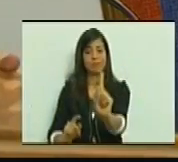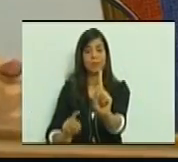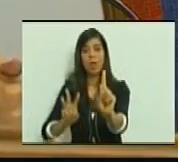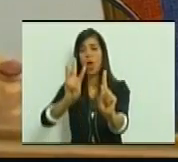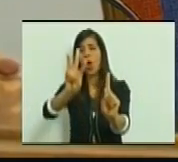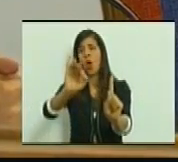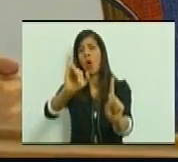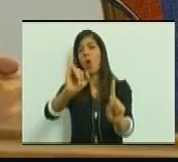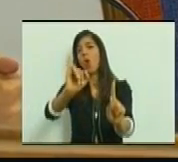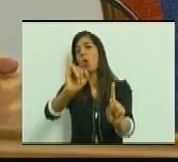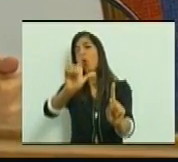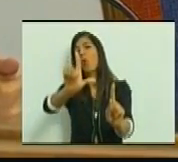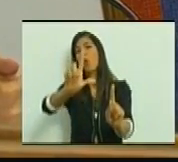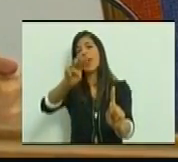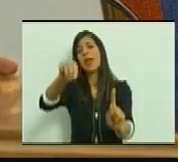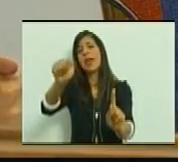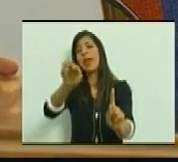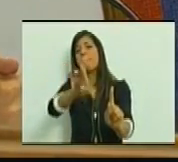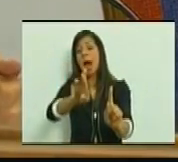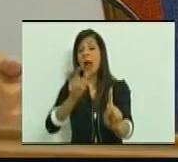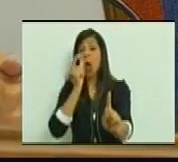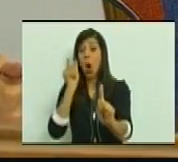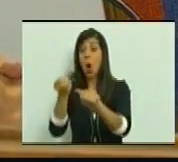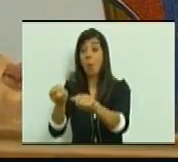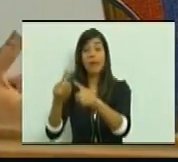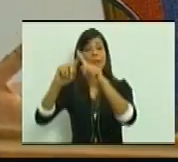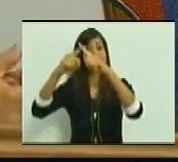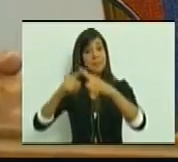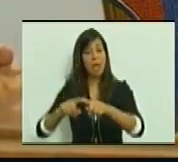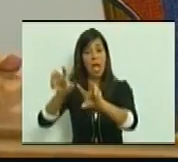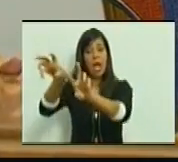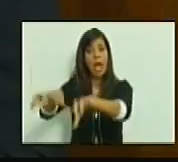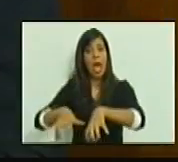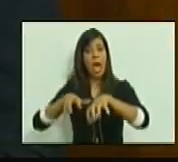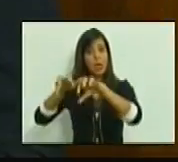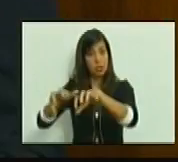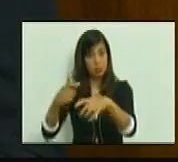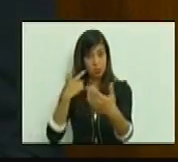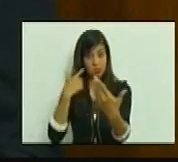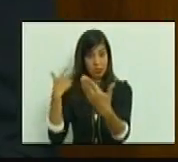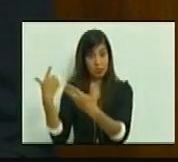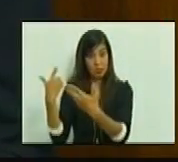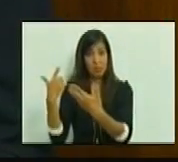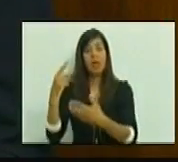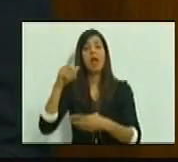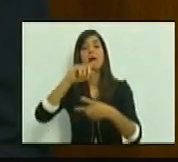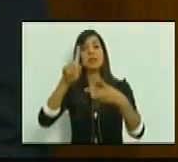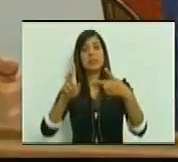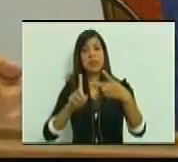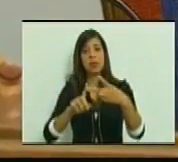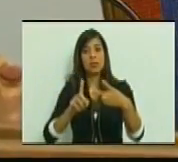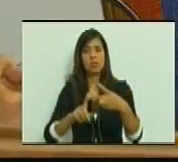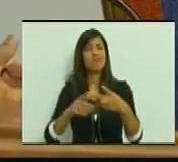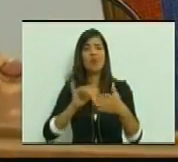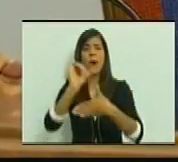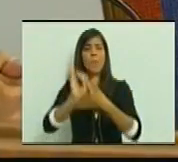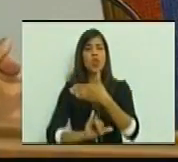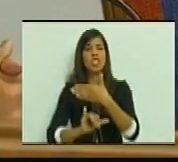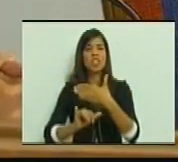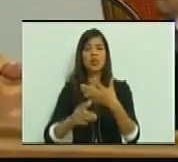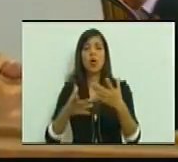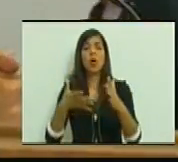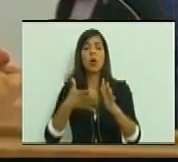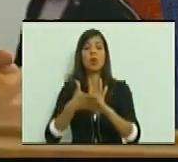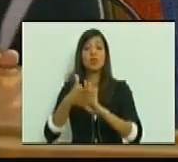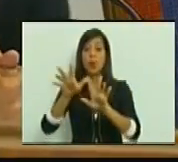Soteldo, vicepresidente sectorial del área económica del gobierno bolivariano del presidente Nicolás Maduro en relación al proyecto